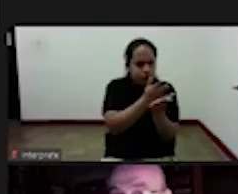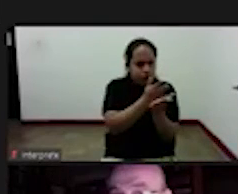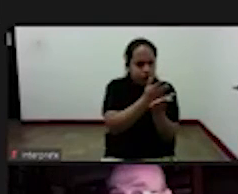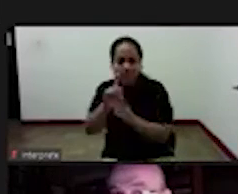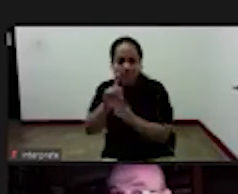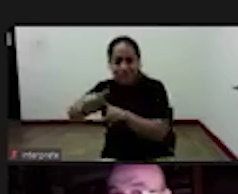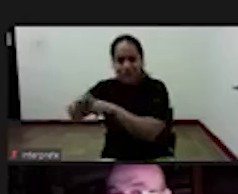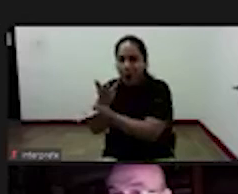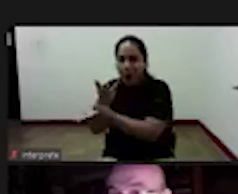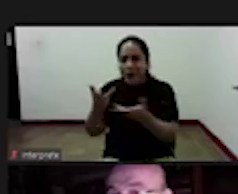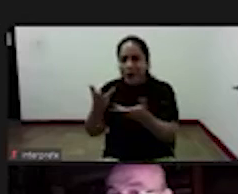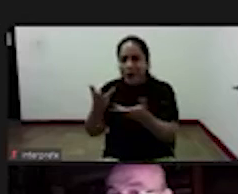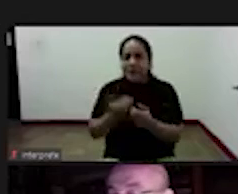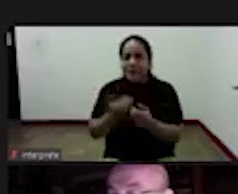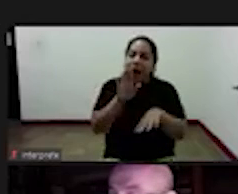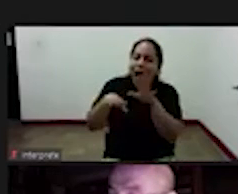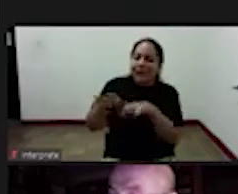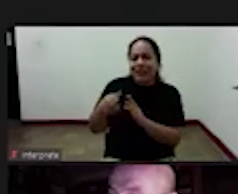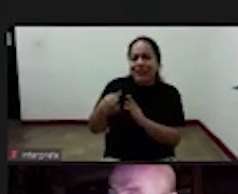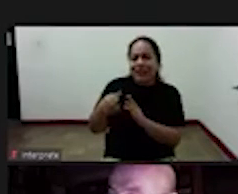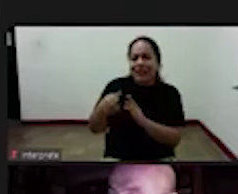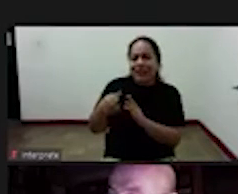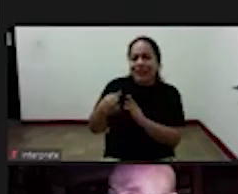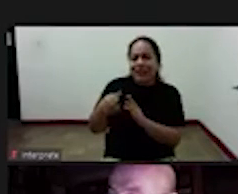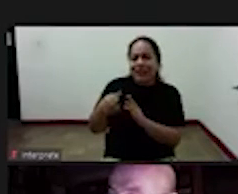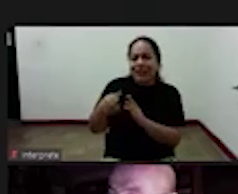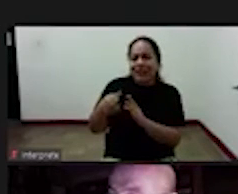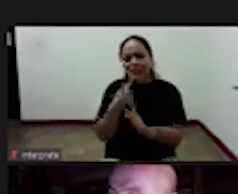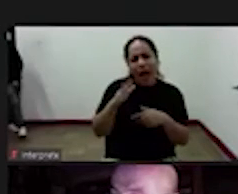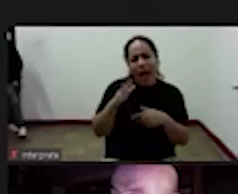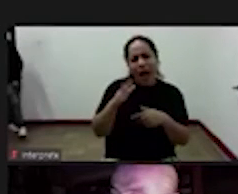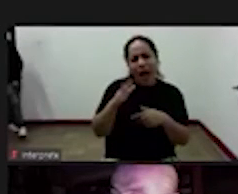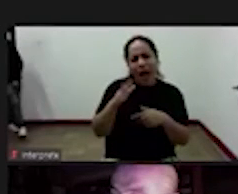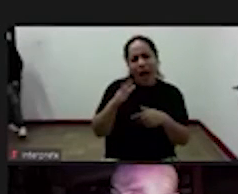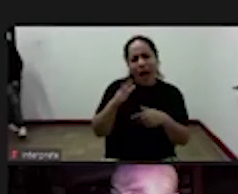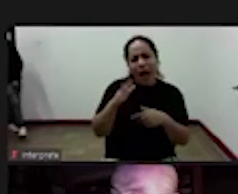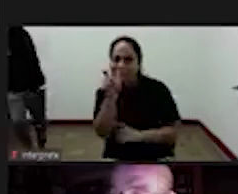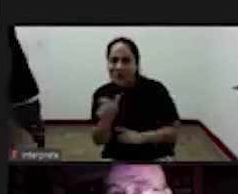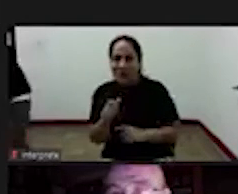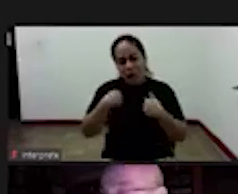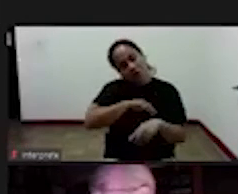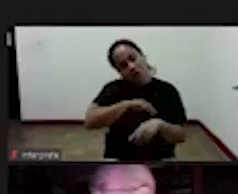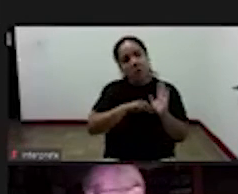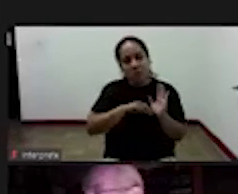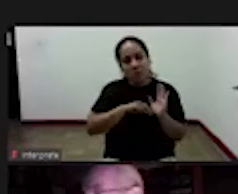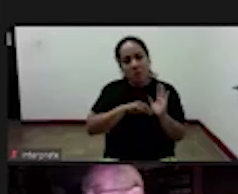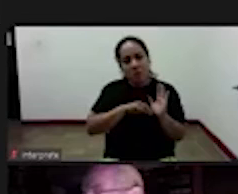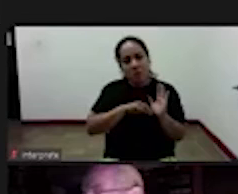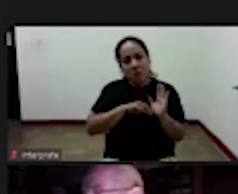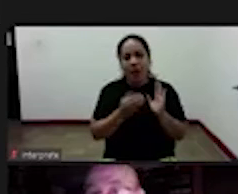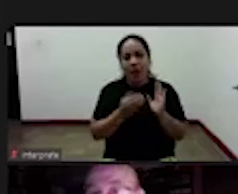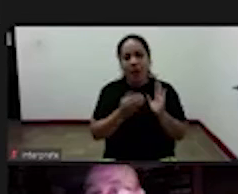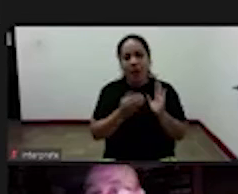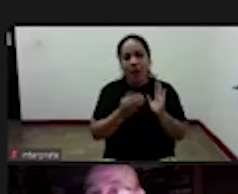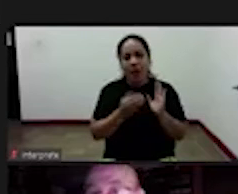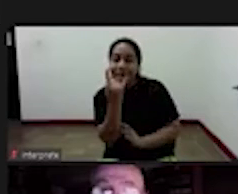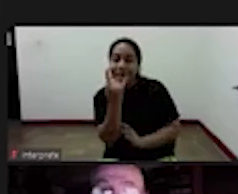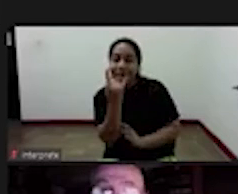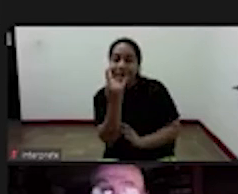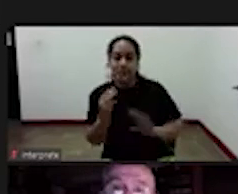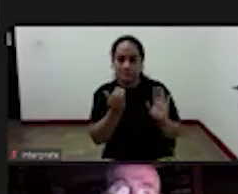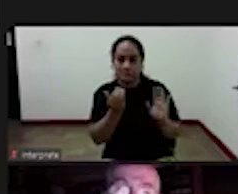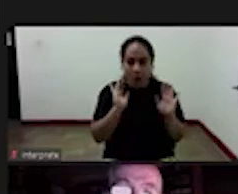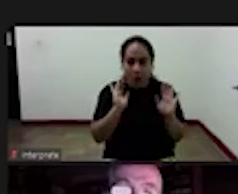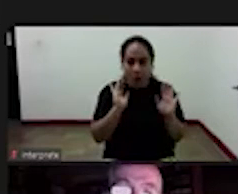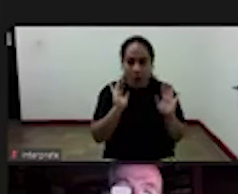queda dirigida. A veces quienes tenemos un interés ya, ¿cierto? Que hemos estado